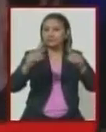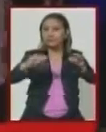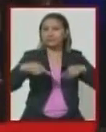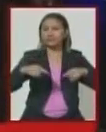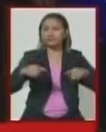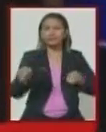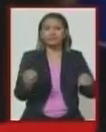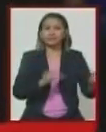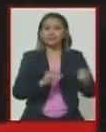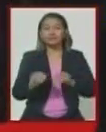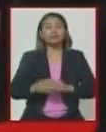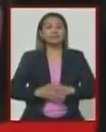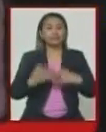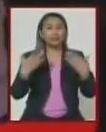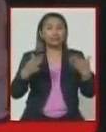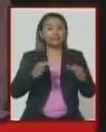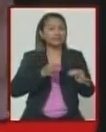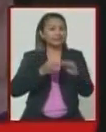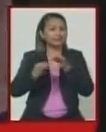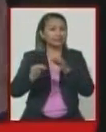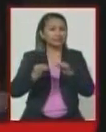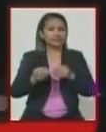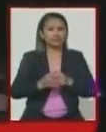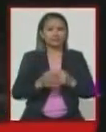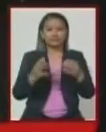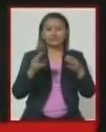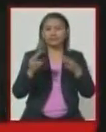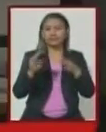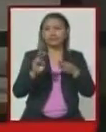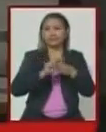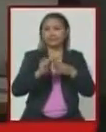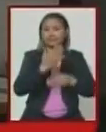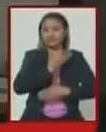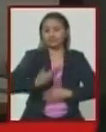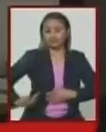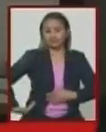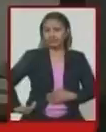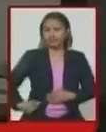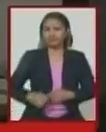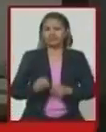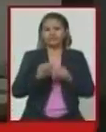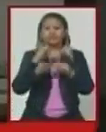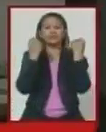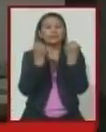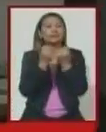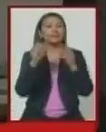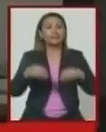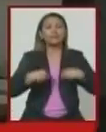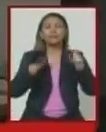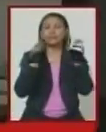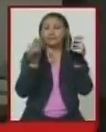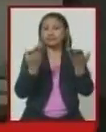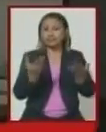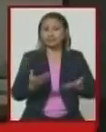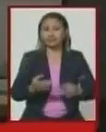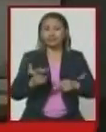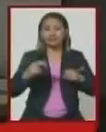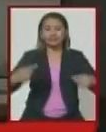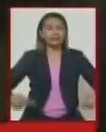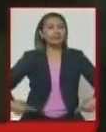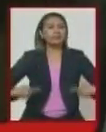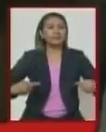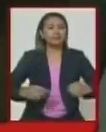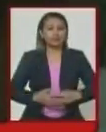moverse. Hemos canalizado con el Ministerio de la Presidencia, con Gestión Social, para poderle dotar de una silla